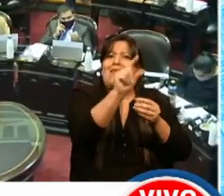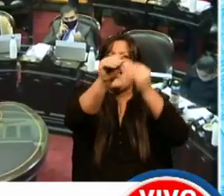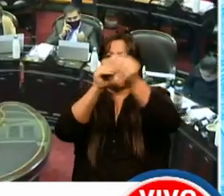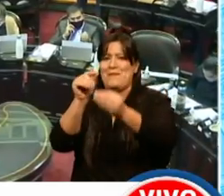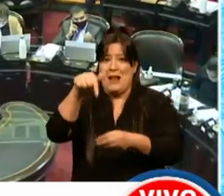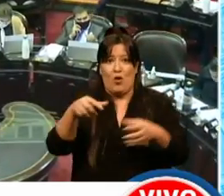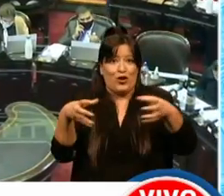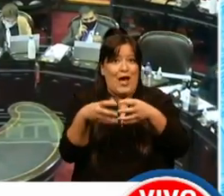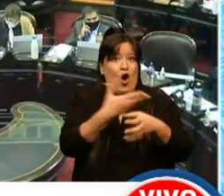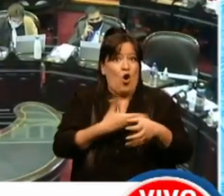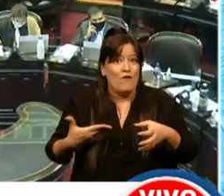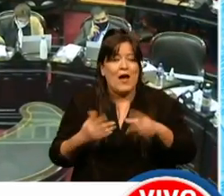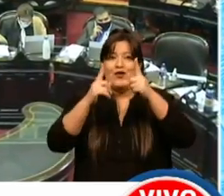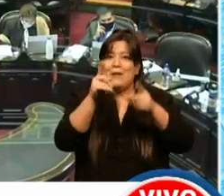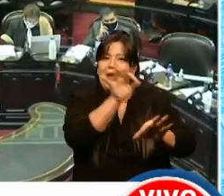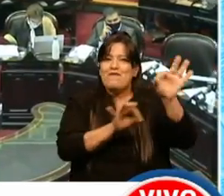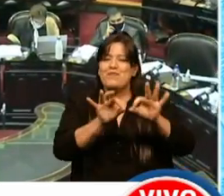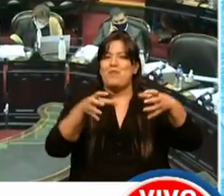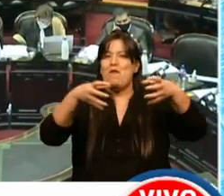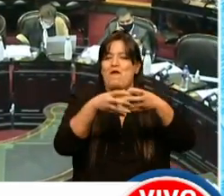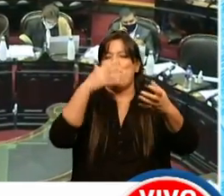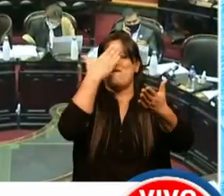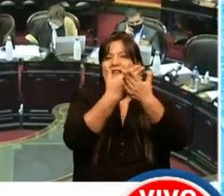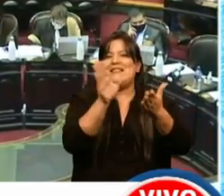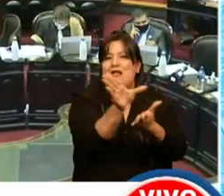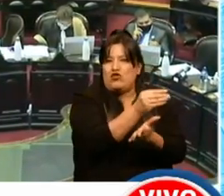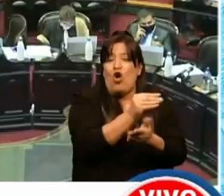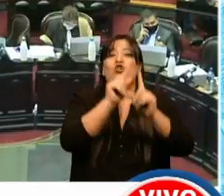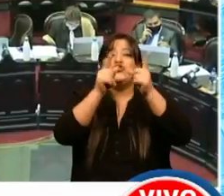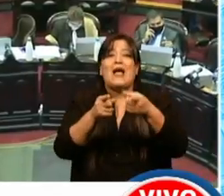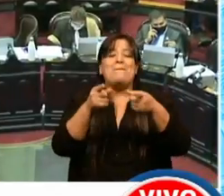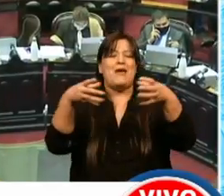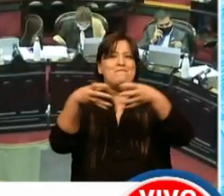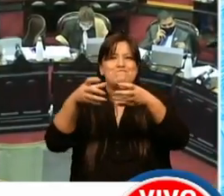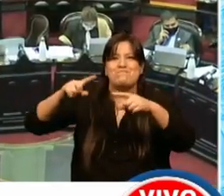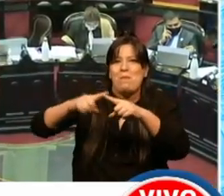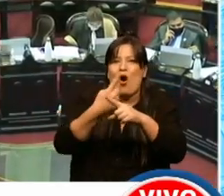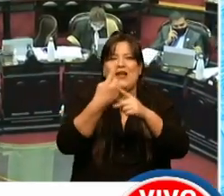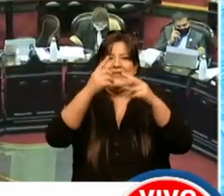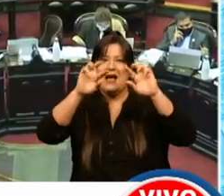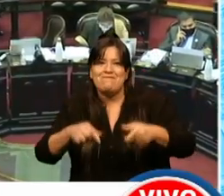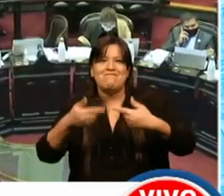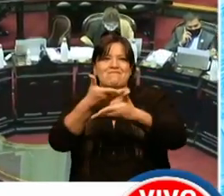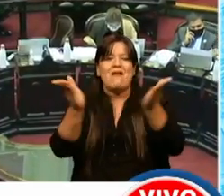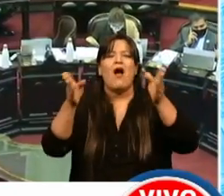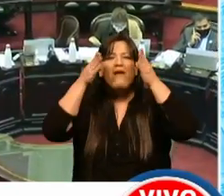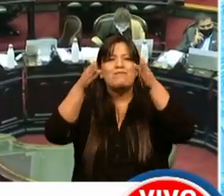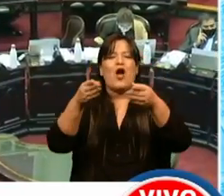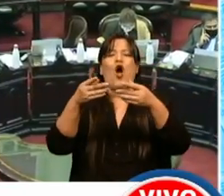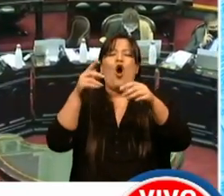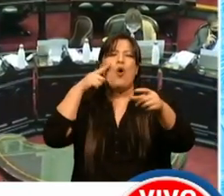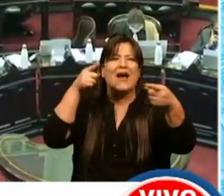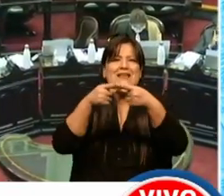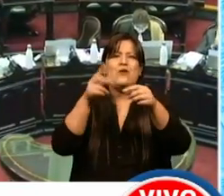y estos proyectos de frente de todos en nuestras políticas públicas apuntan al bolsillo al bienestar a la